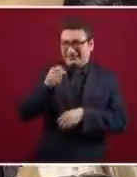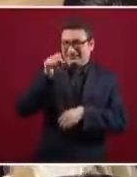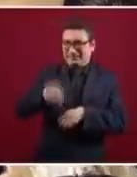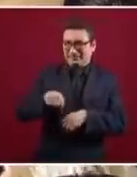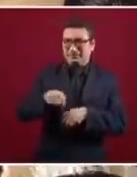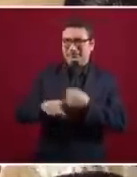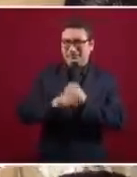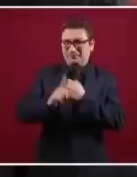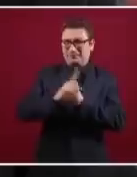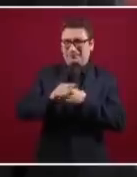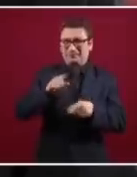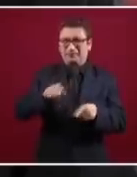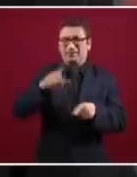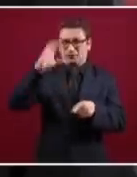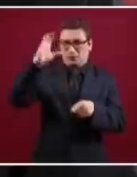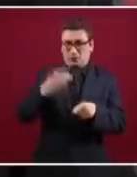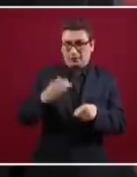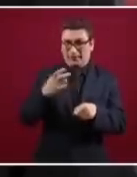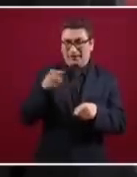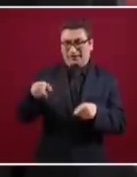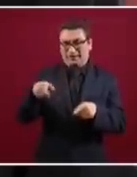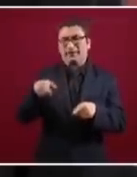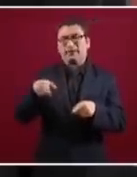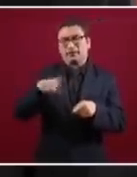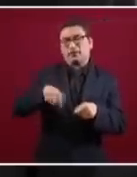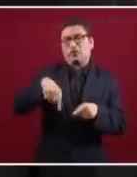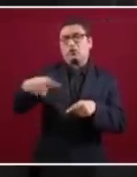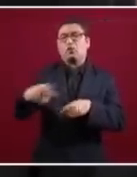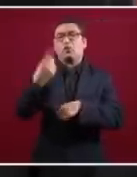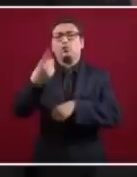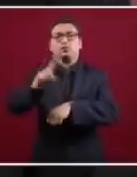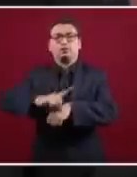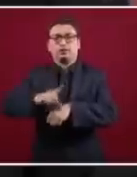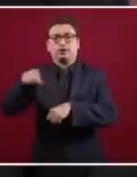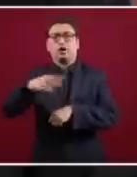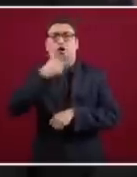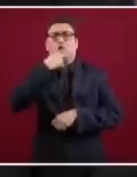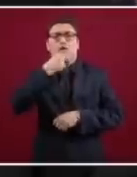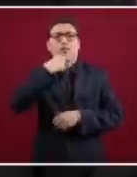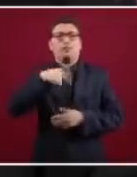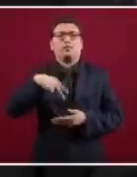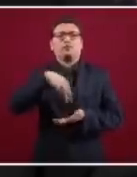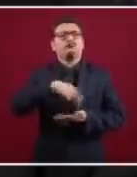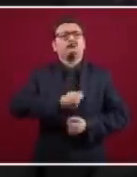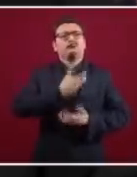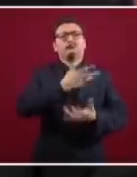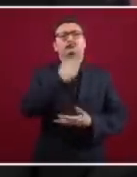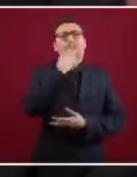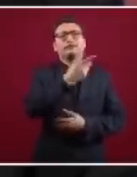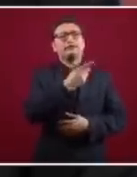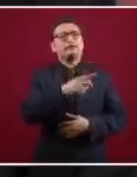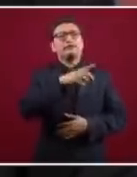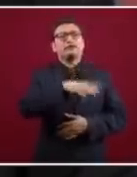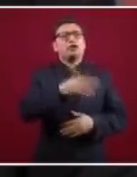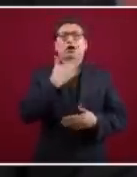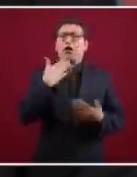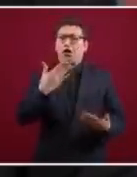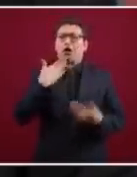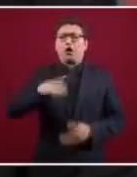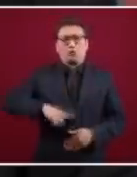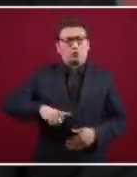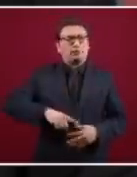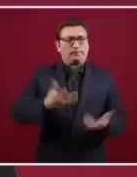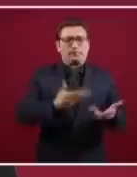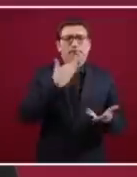de lo de culiacán de que se había actuado bien porque se evitó una matanza